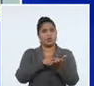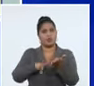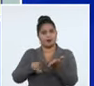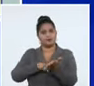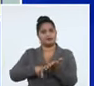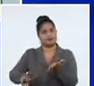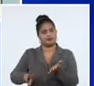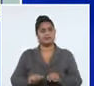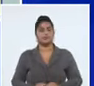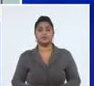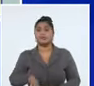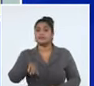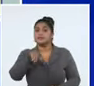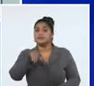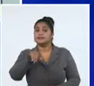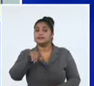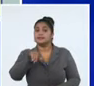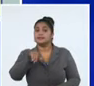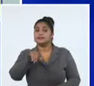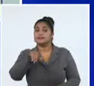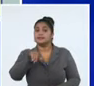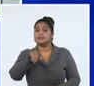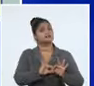todavía en Cuba, pero de ese